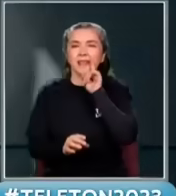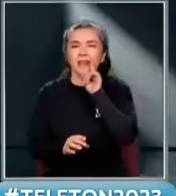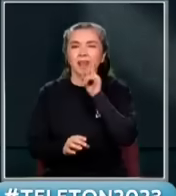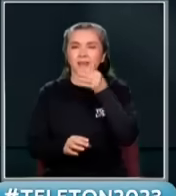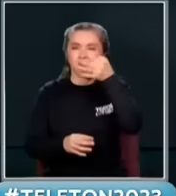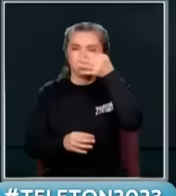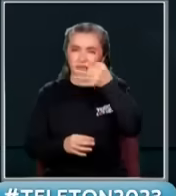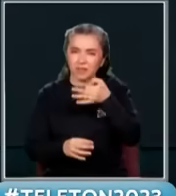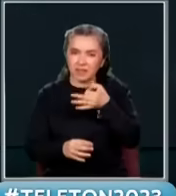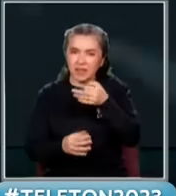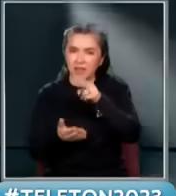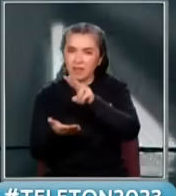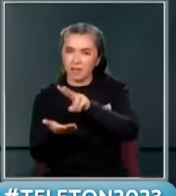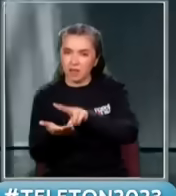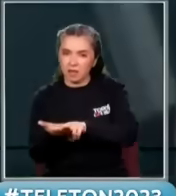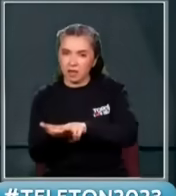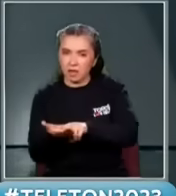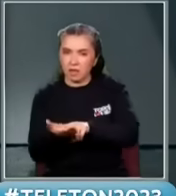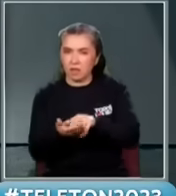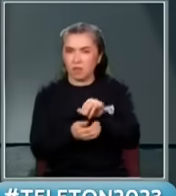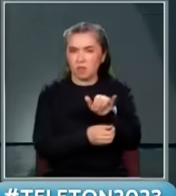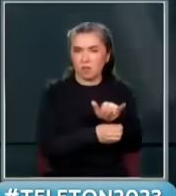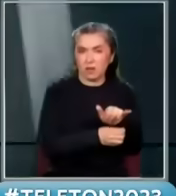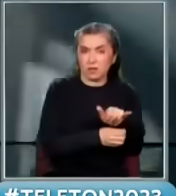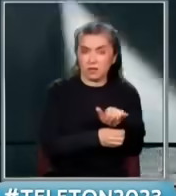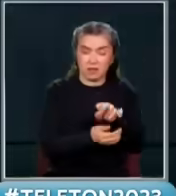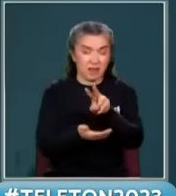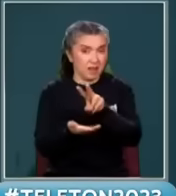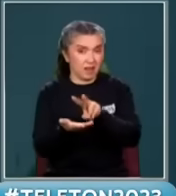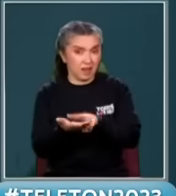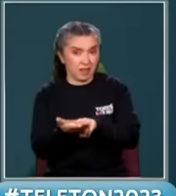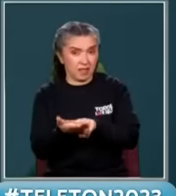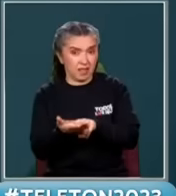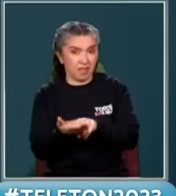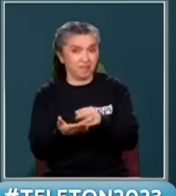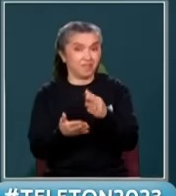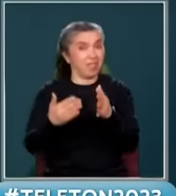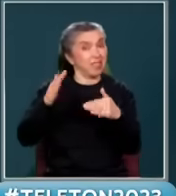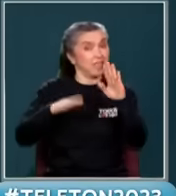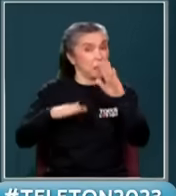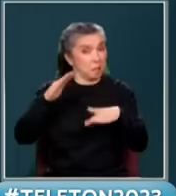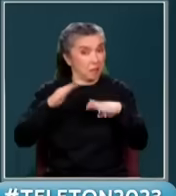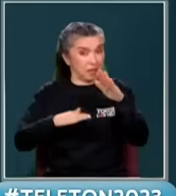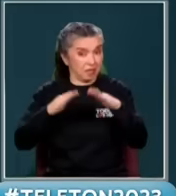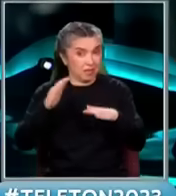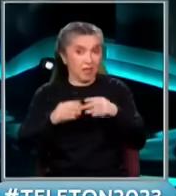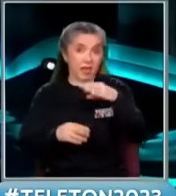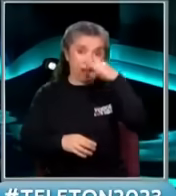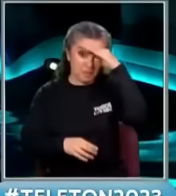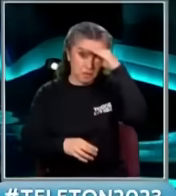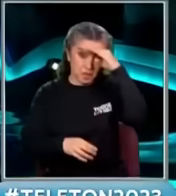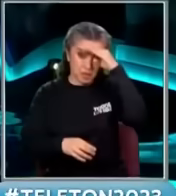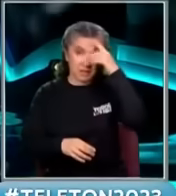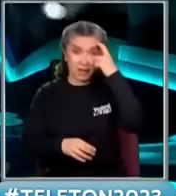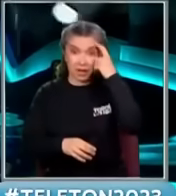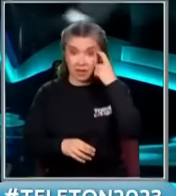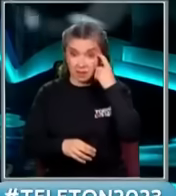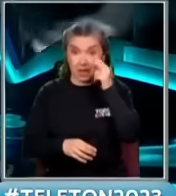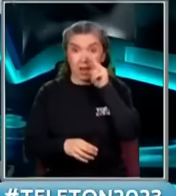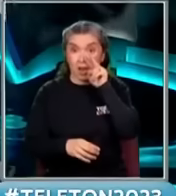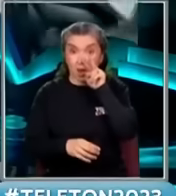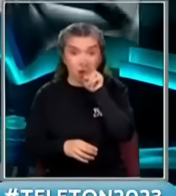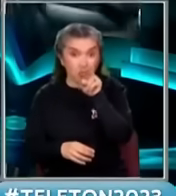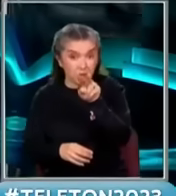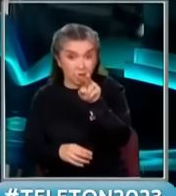Una ilusión. La realidad es subjetiva, moldeada por nuestras experiencias y creencias. Lo que vemos a menudo